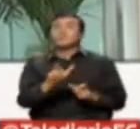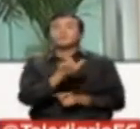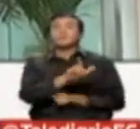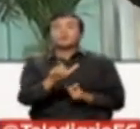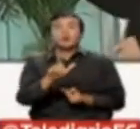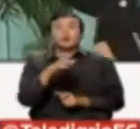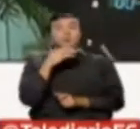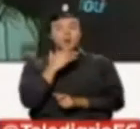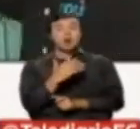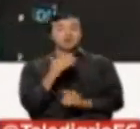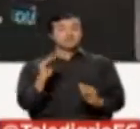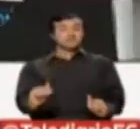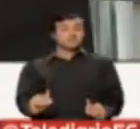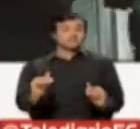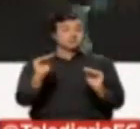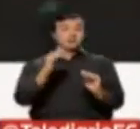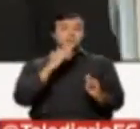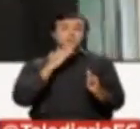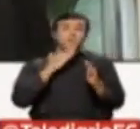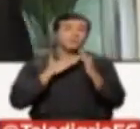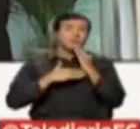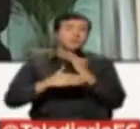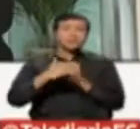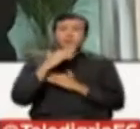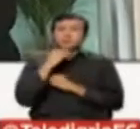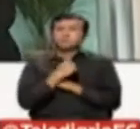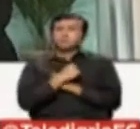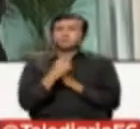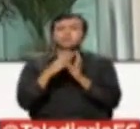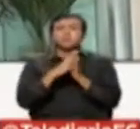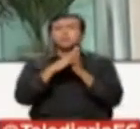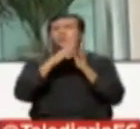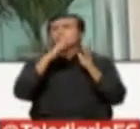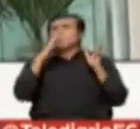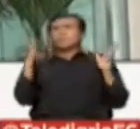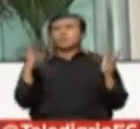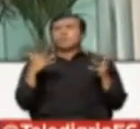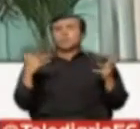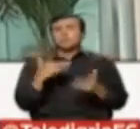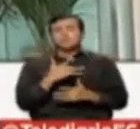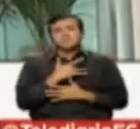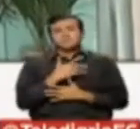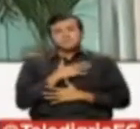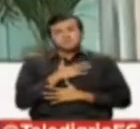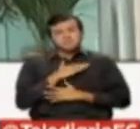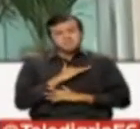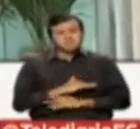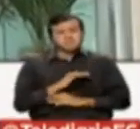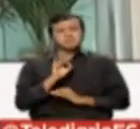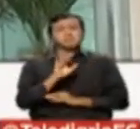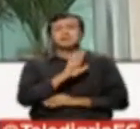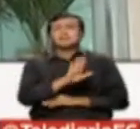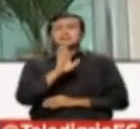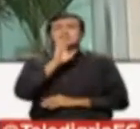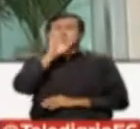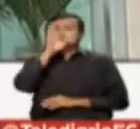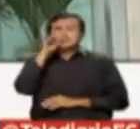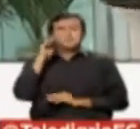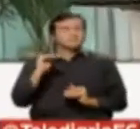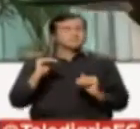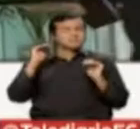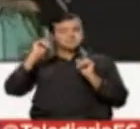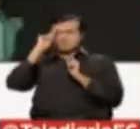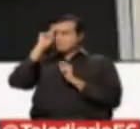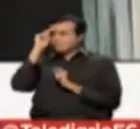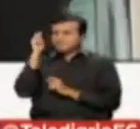magníficas cariñosas con un espíritu de resiliencia que siempre les lleva a cosas grandes